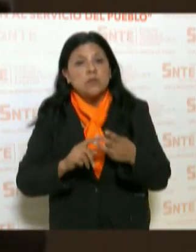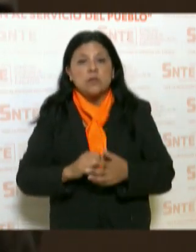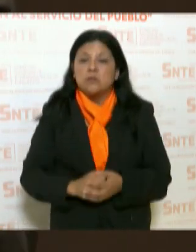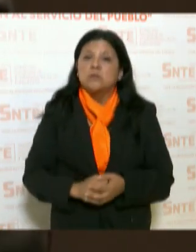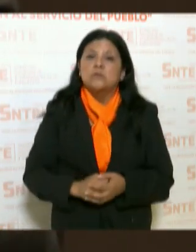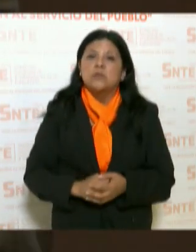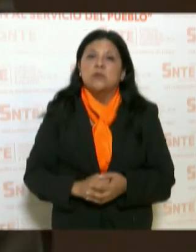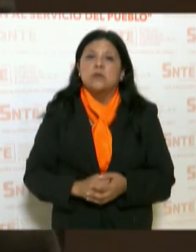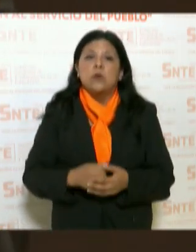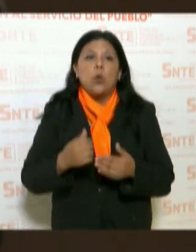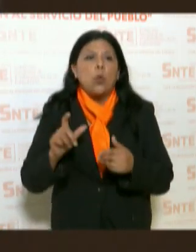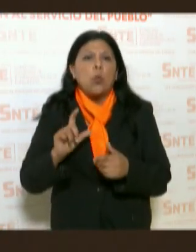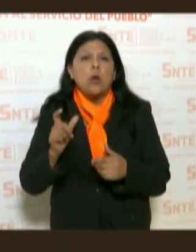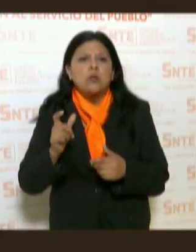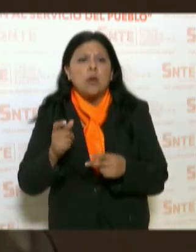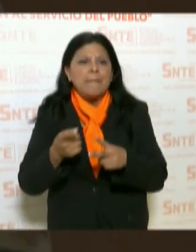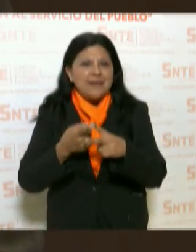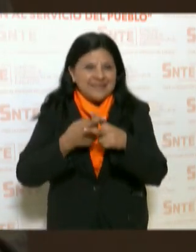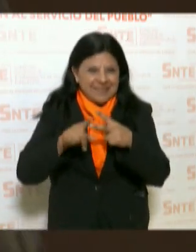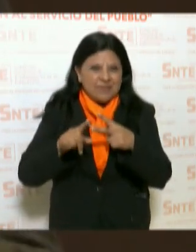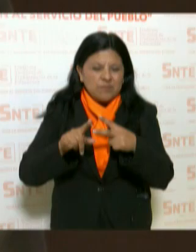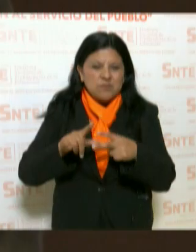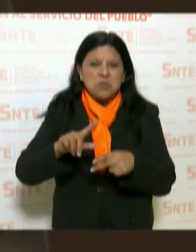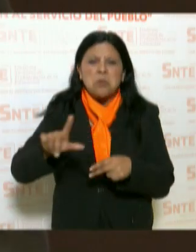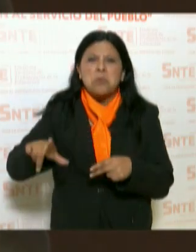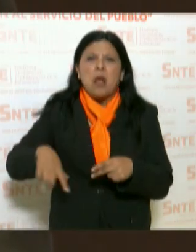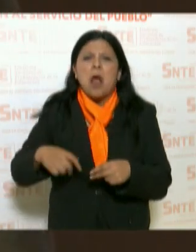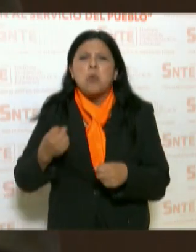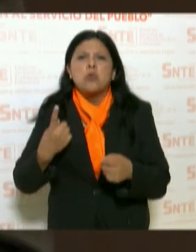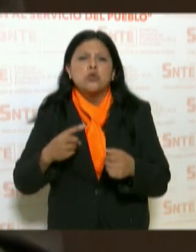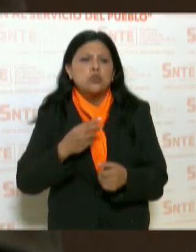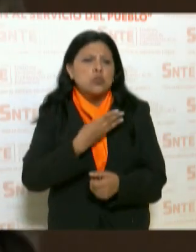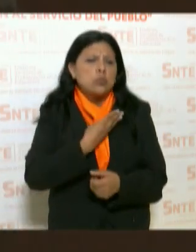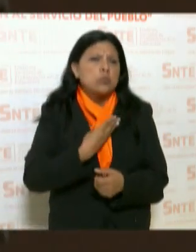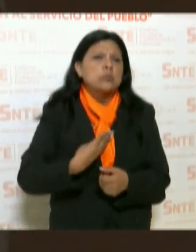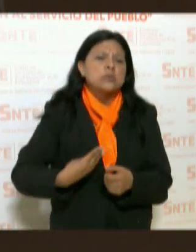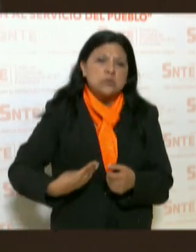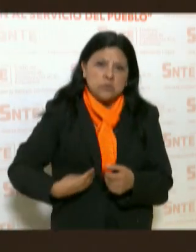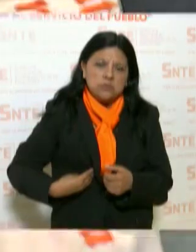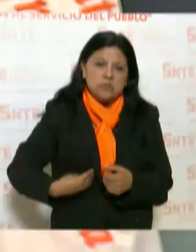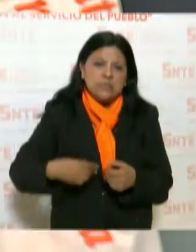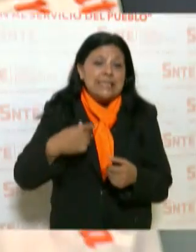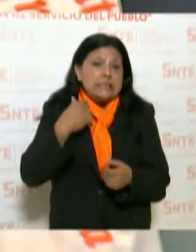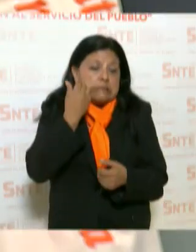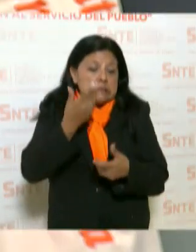a gobernar algunos municipios del país y decidimos entregar